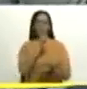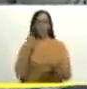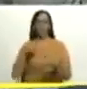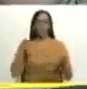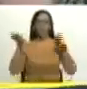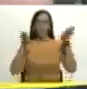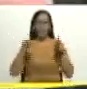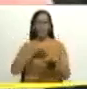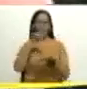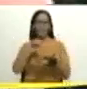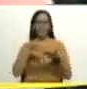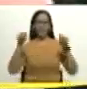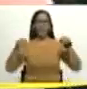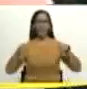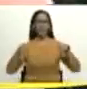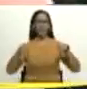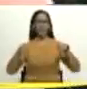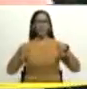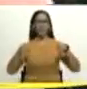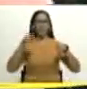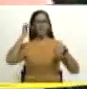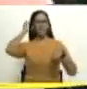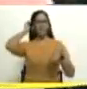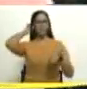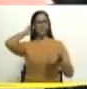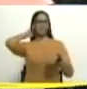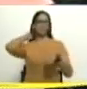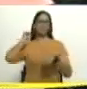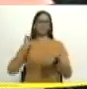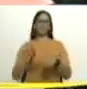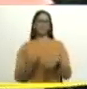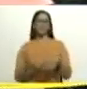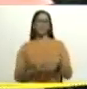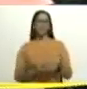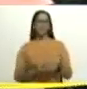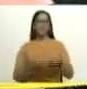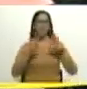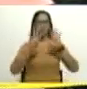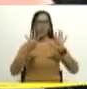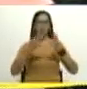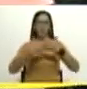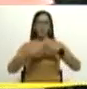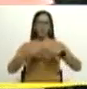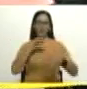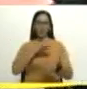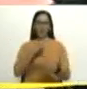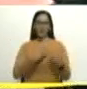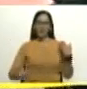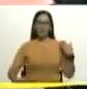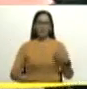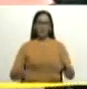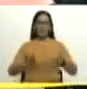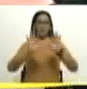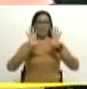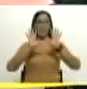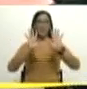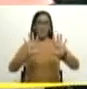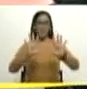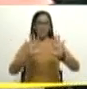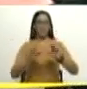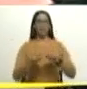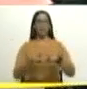turismo nacional hoy por hoy. Noveno motor, señora vicepresidenta. En décimo lugar, el motor